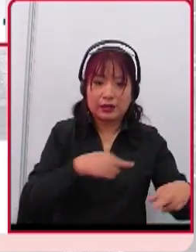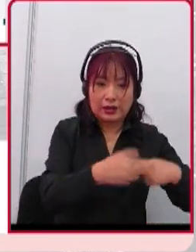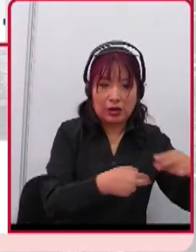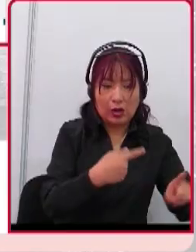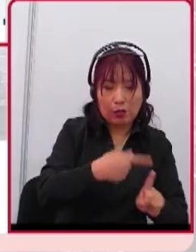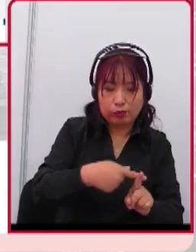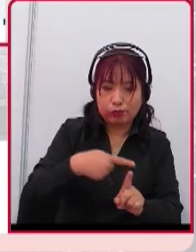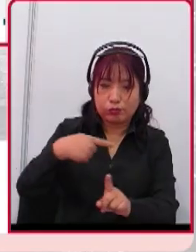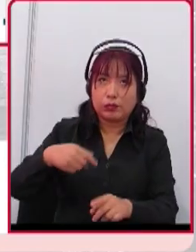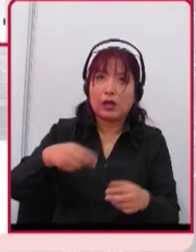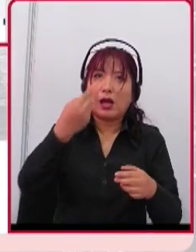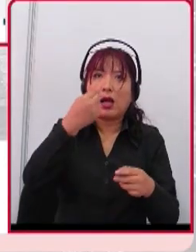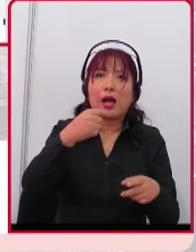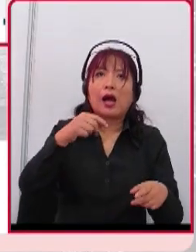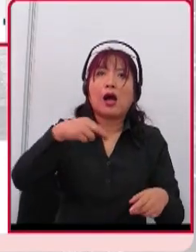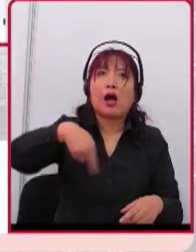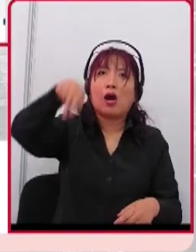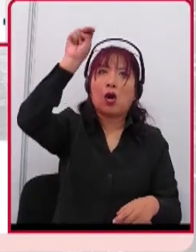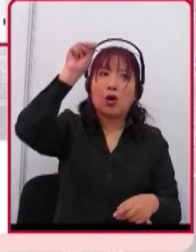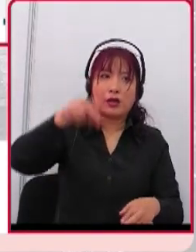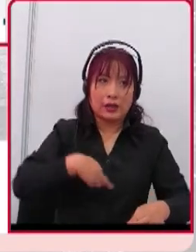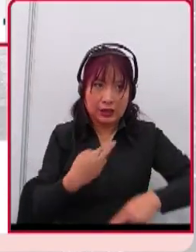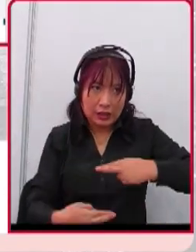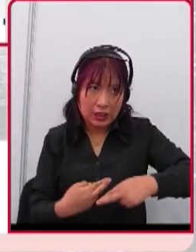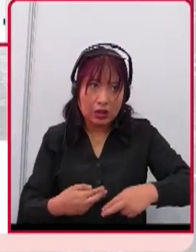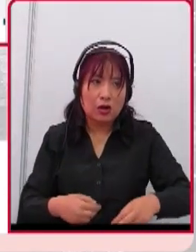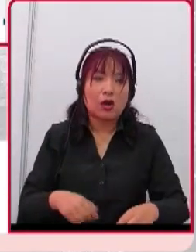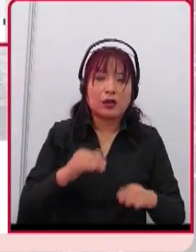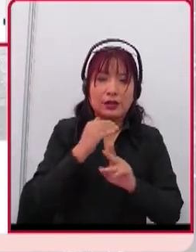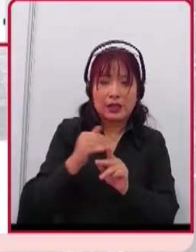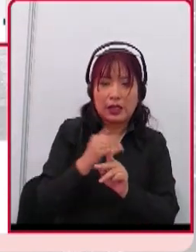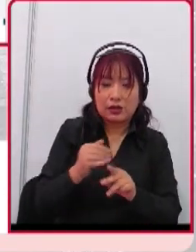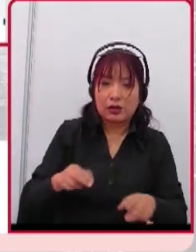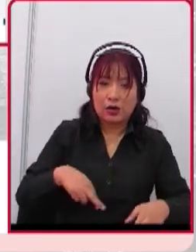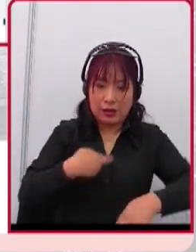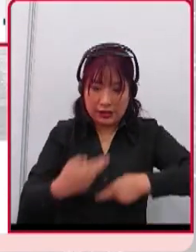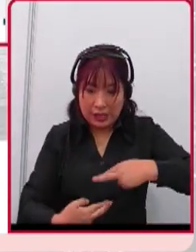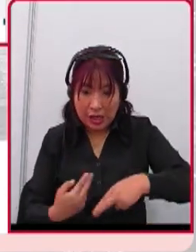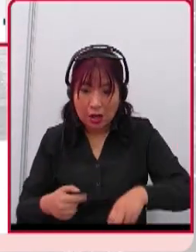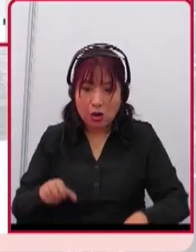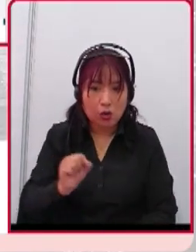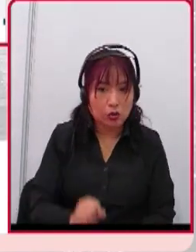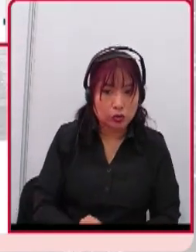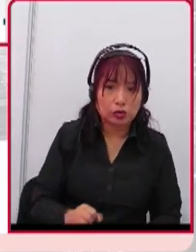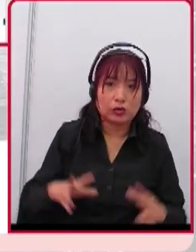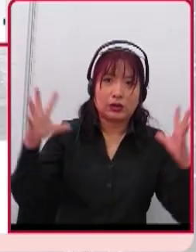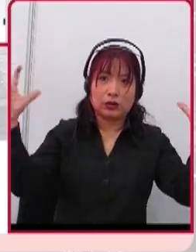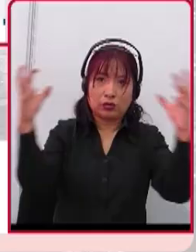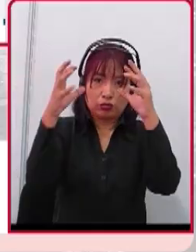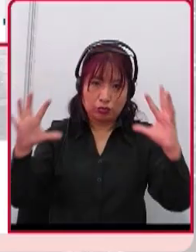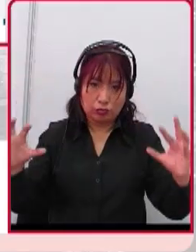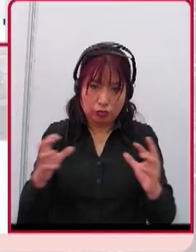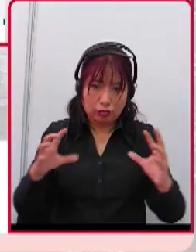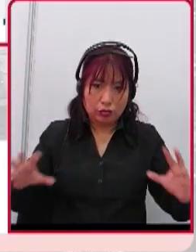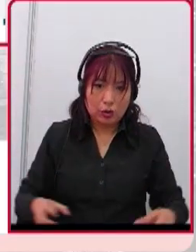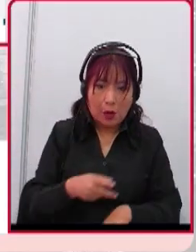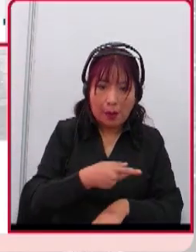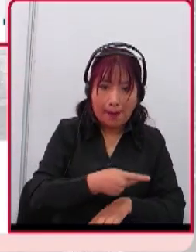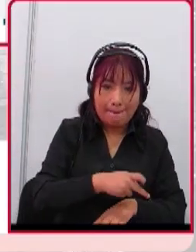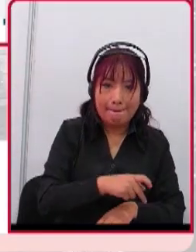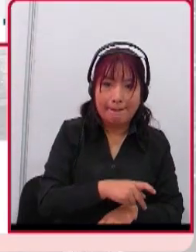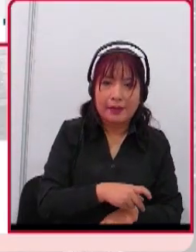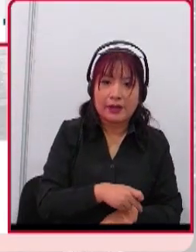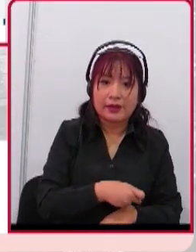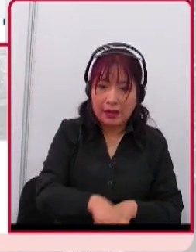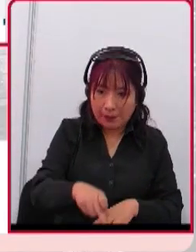macroregión norte, centro y sur, para poder ver cuáles son los proyectos que están presentes en cada uno de estos departamentos,